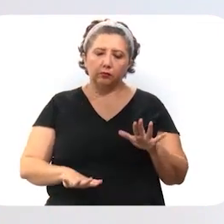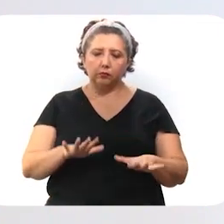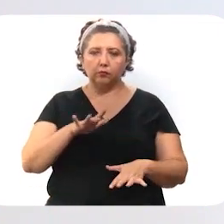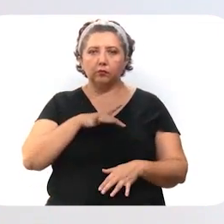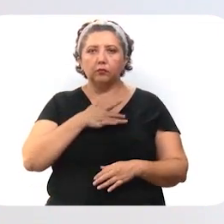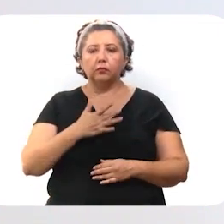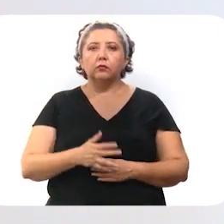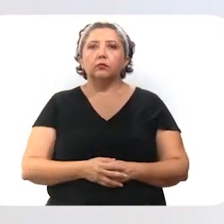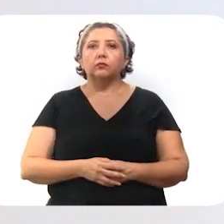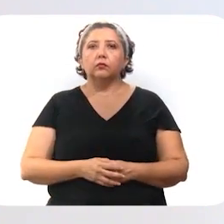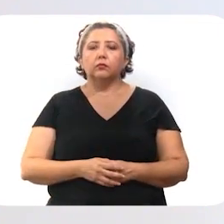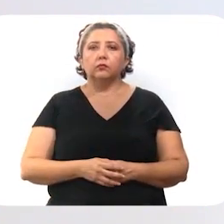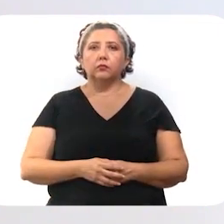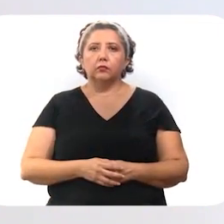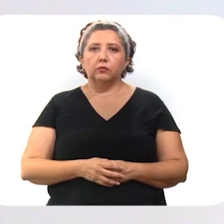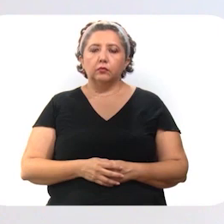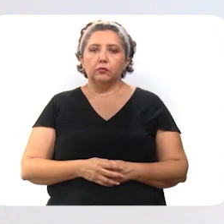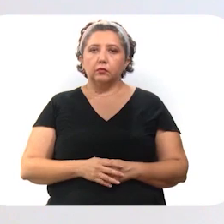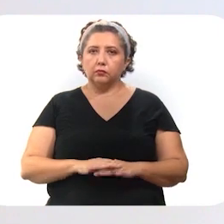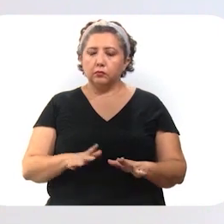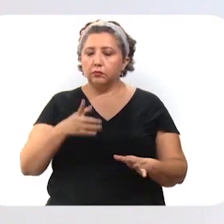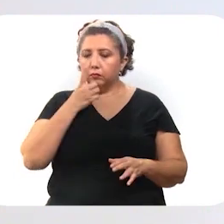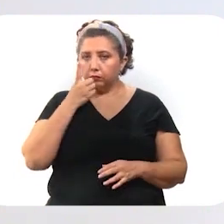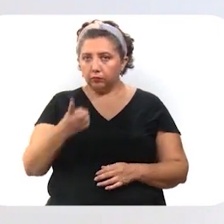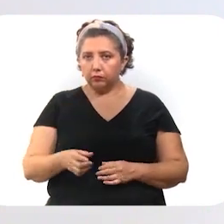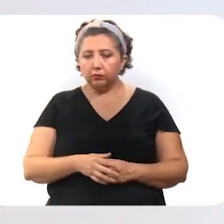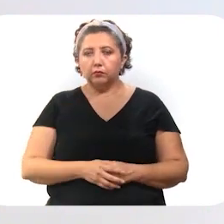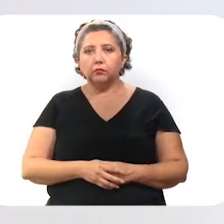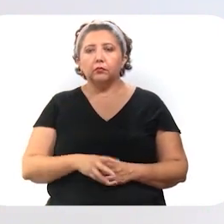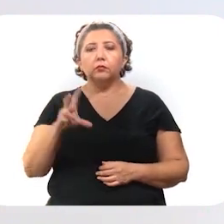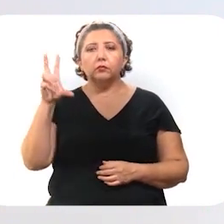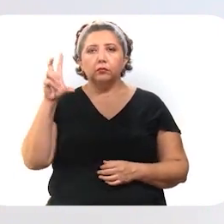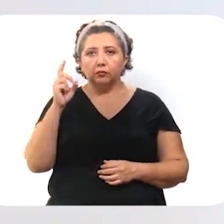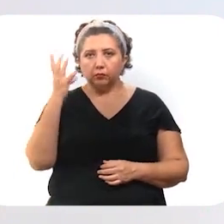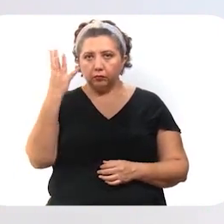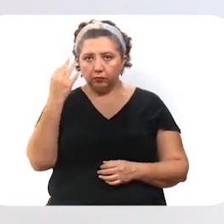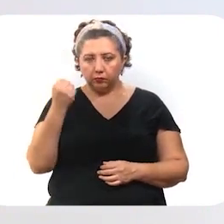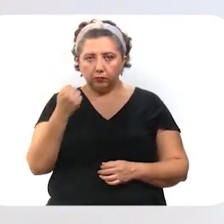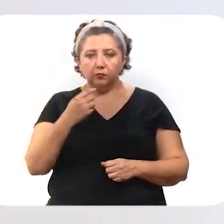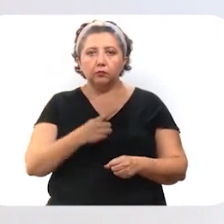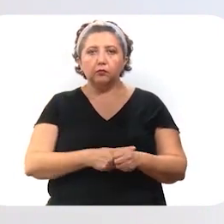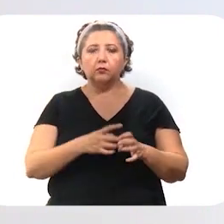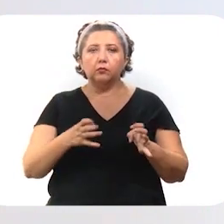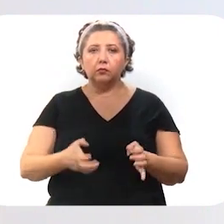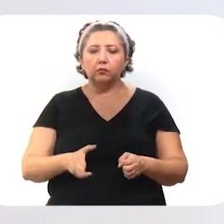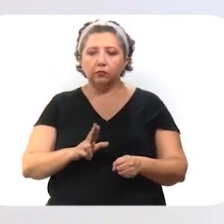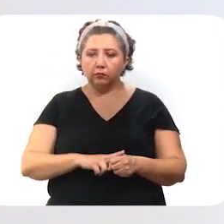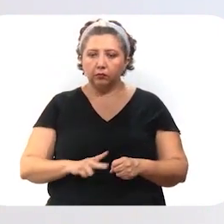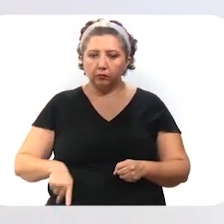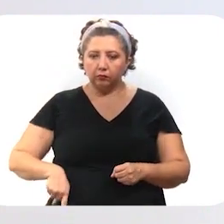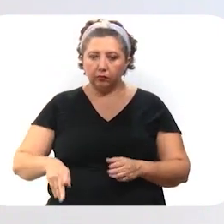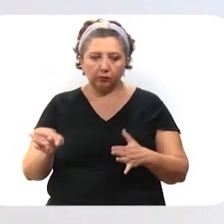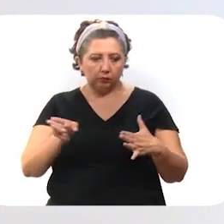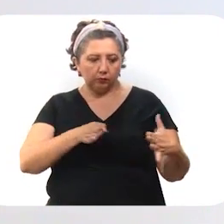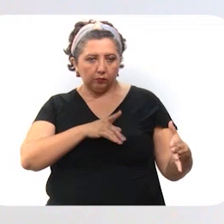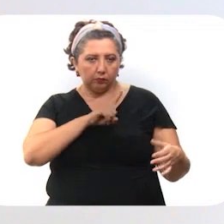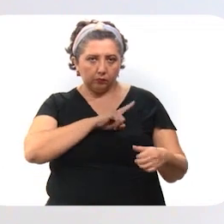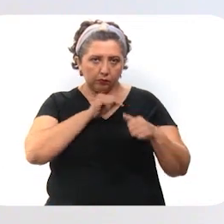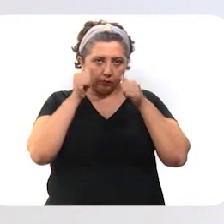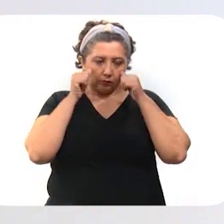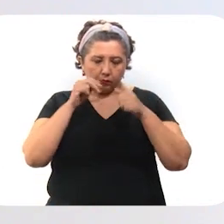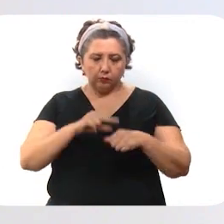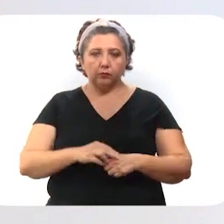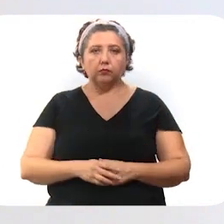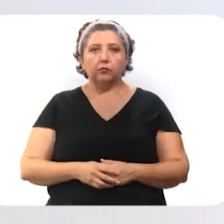Presentan síntomas leves. Como ya se mencionó, 39 de los casos positivos están en hospitales públicos y en